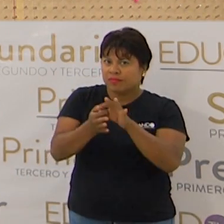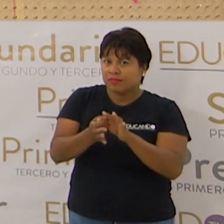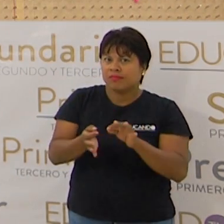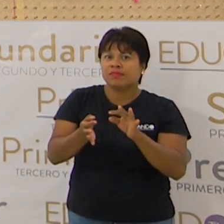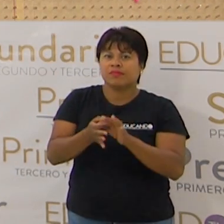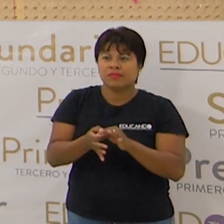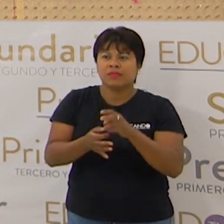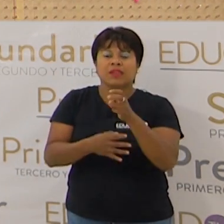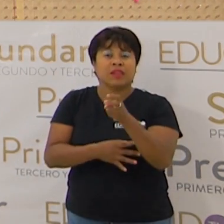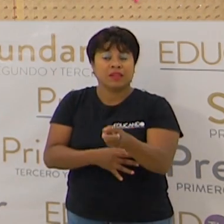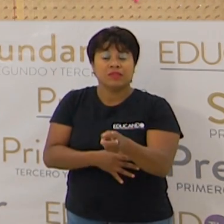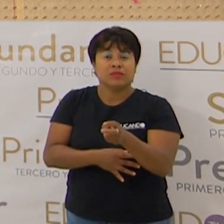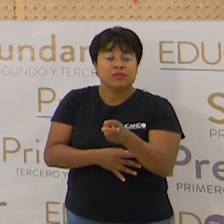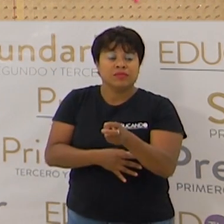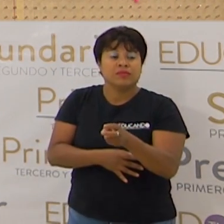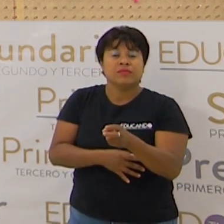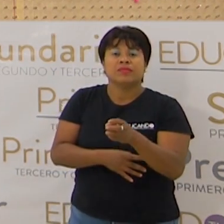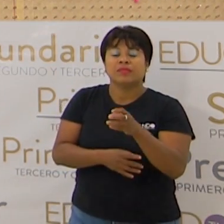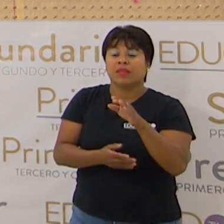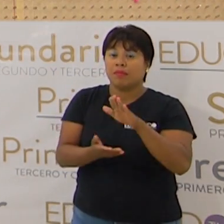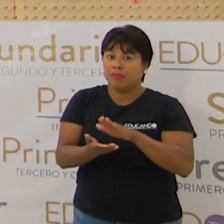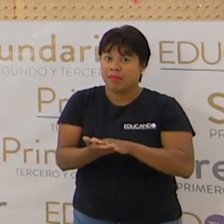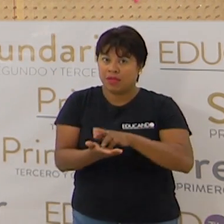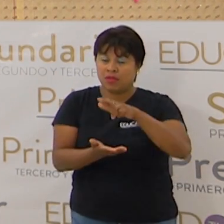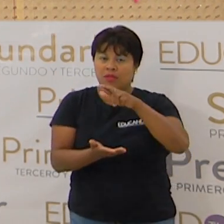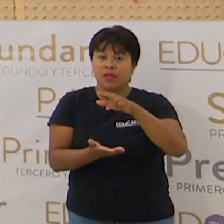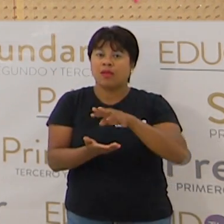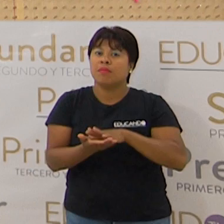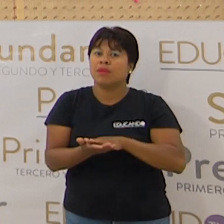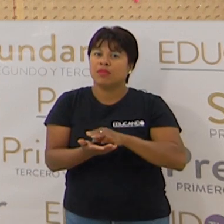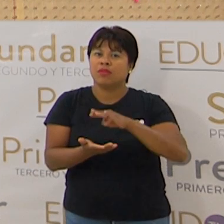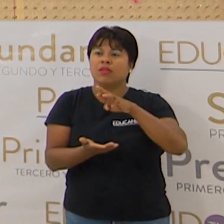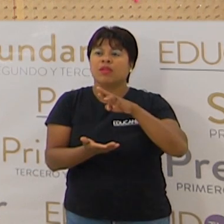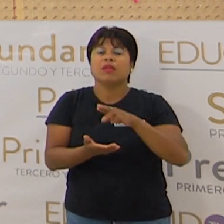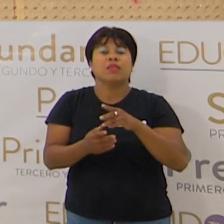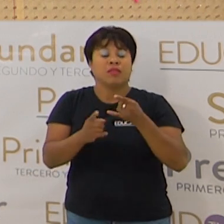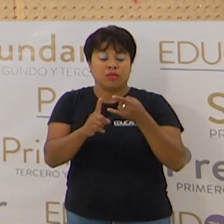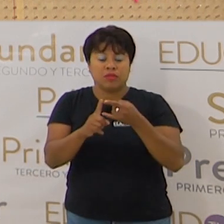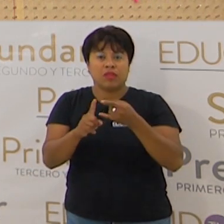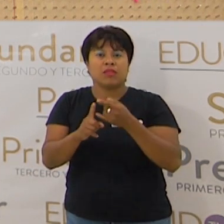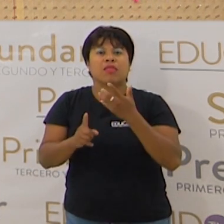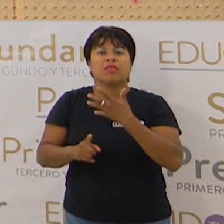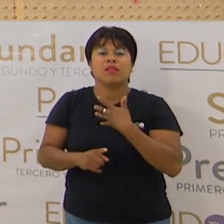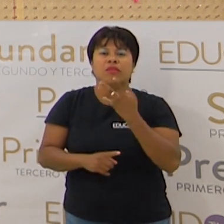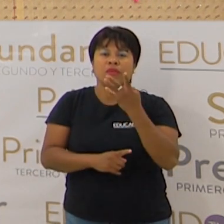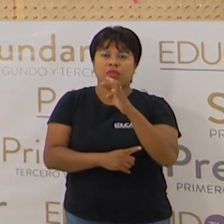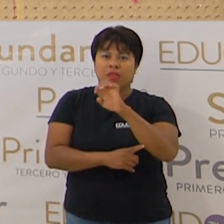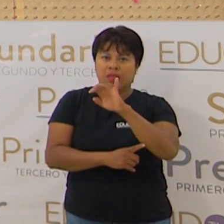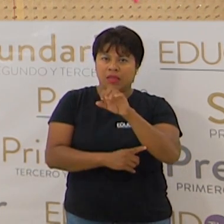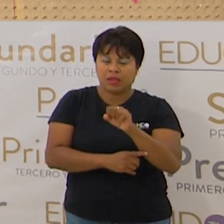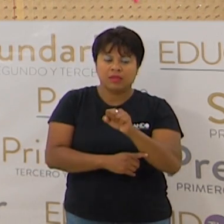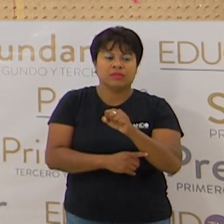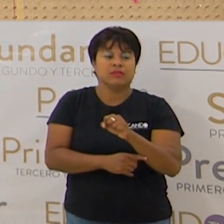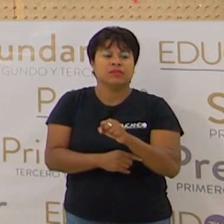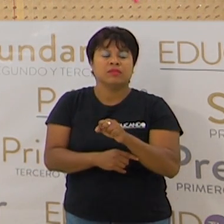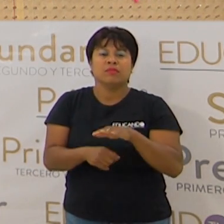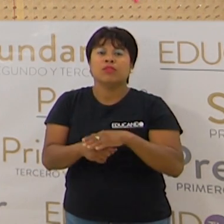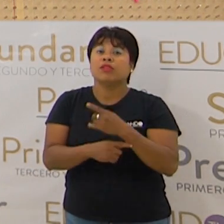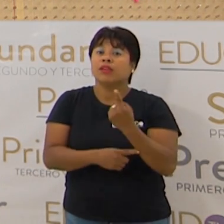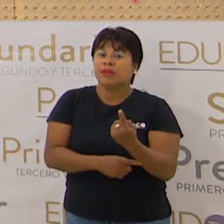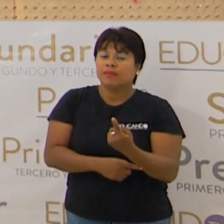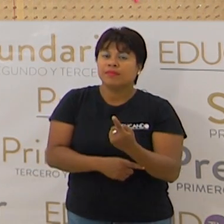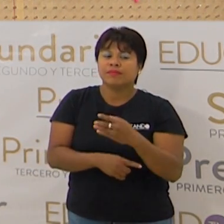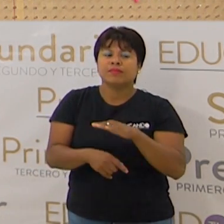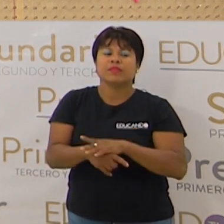conclusión de que la mayoría de los cuadriláteros tienen 4 ejes de simetría. ¿Por